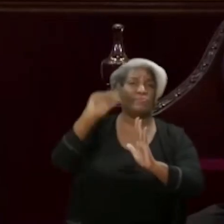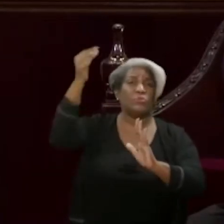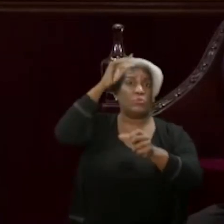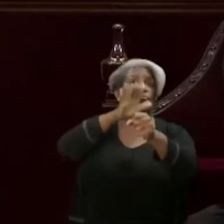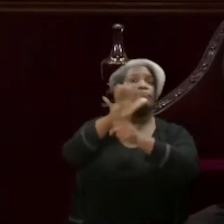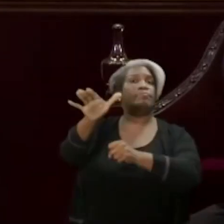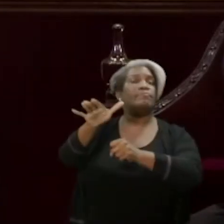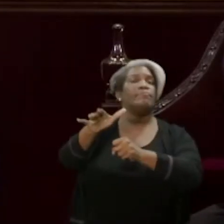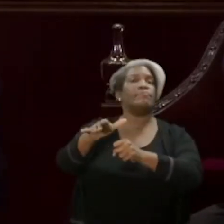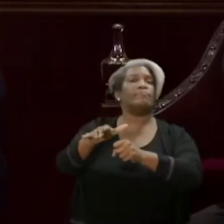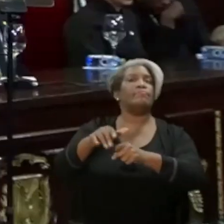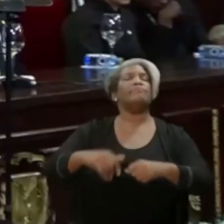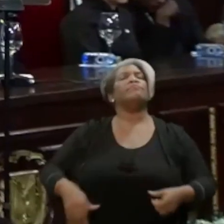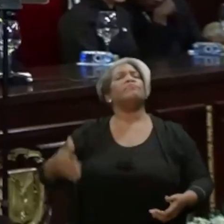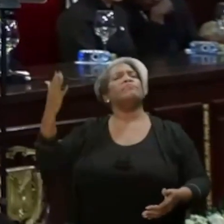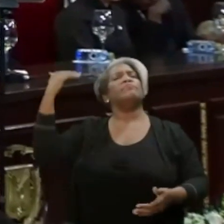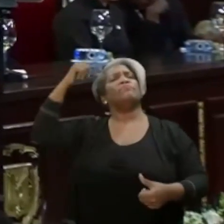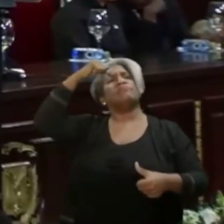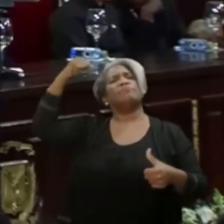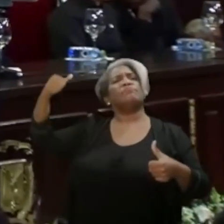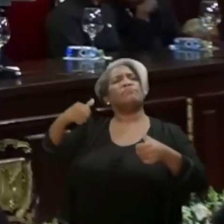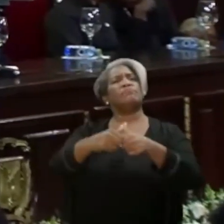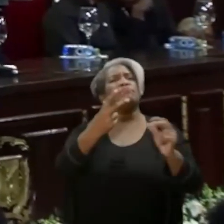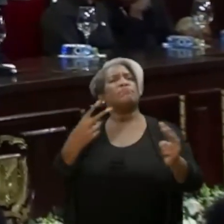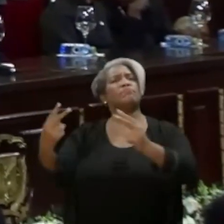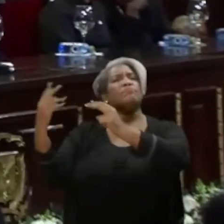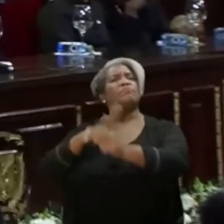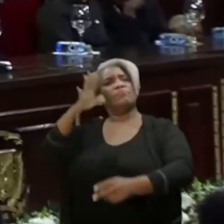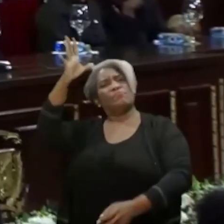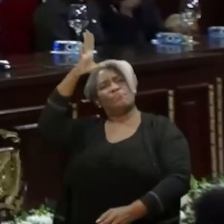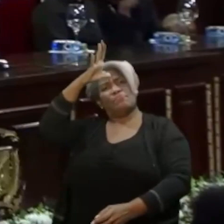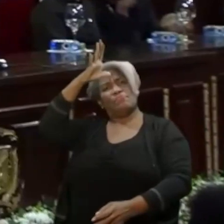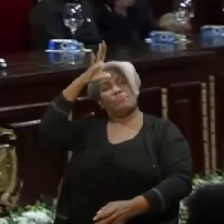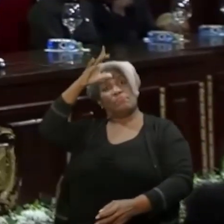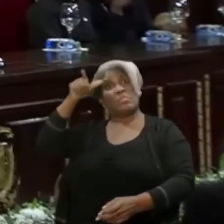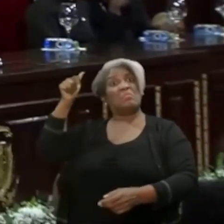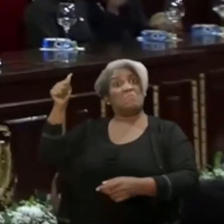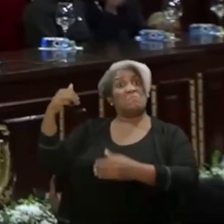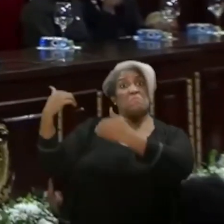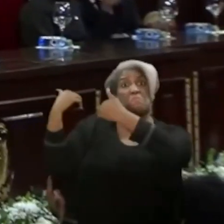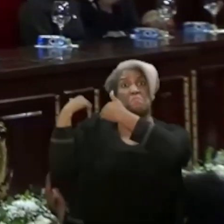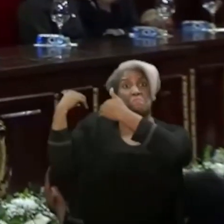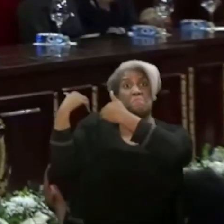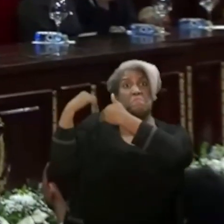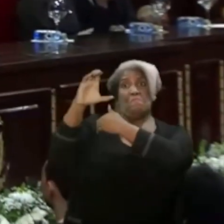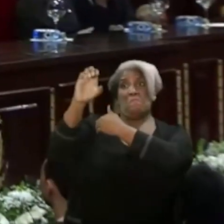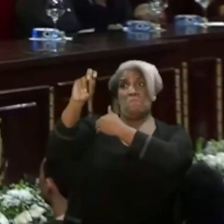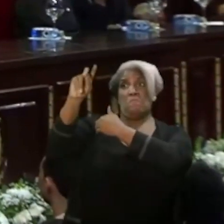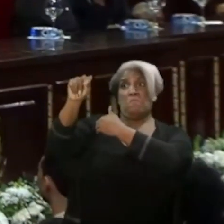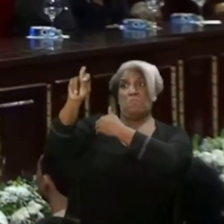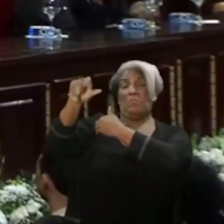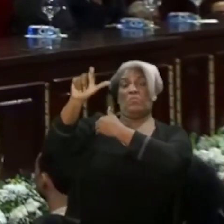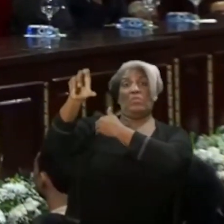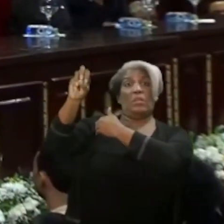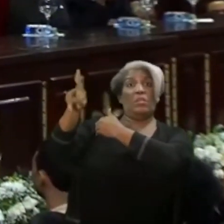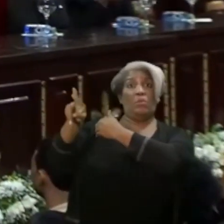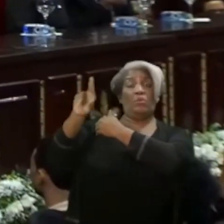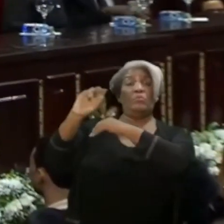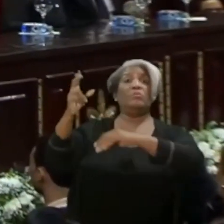recordar, siendo un niño, a mi padre, que fue Contralor General de la República en el gobierno de don Antonio